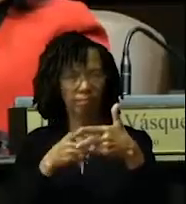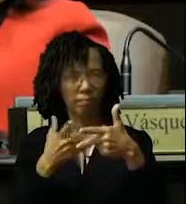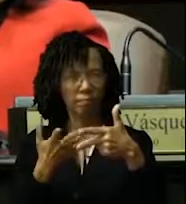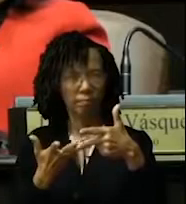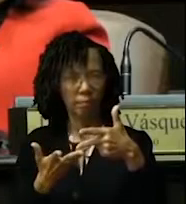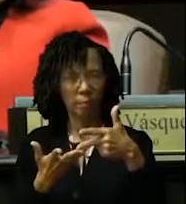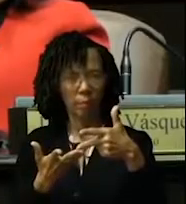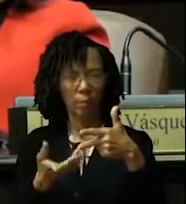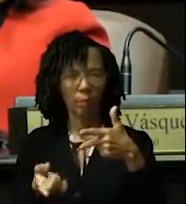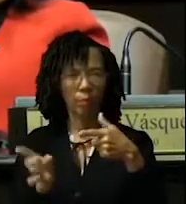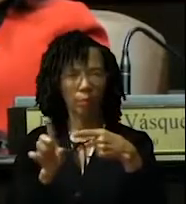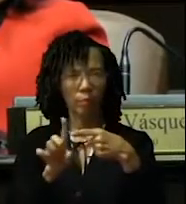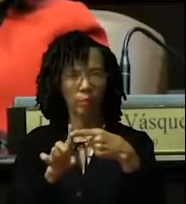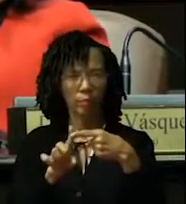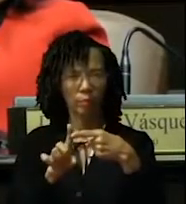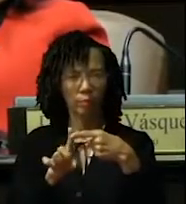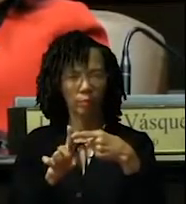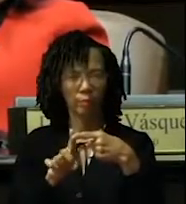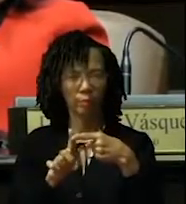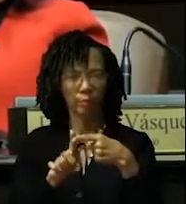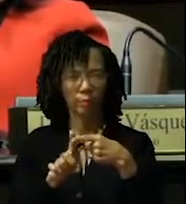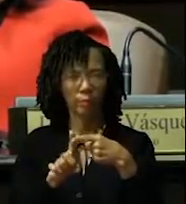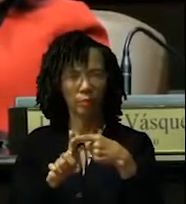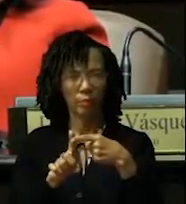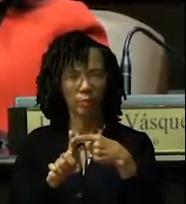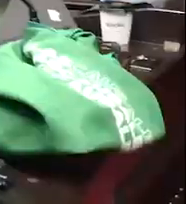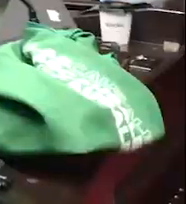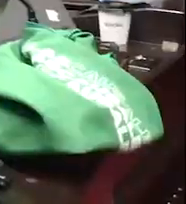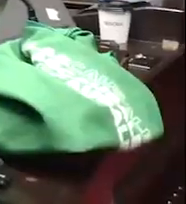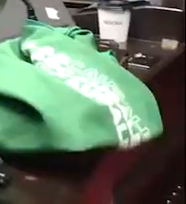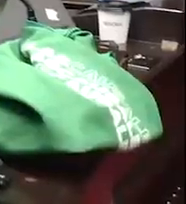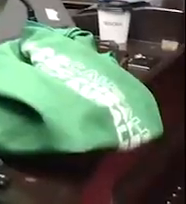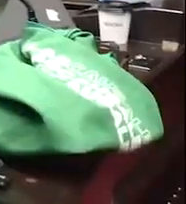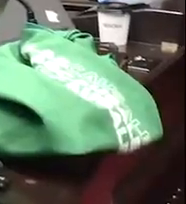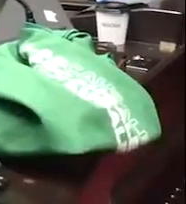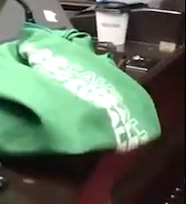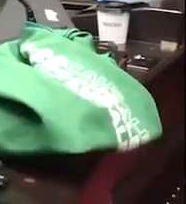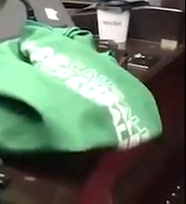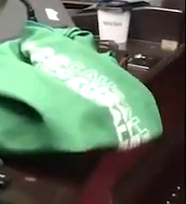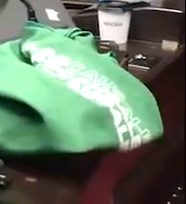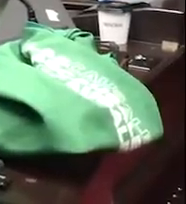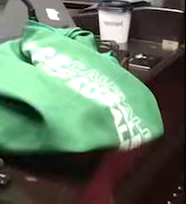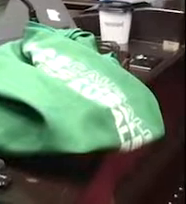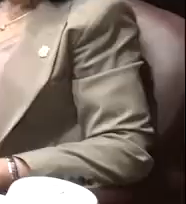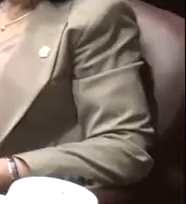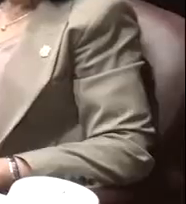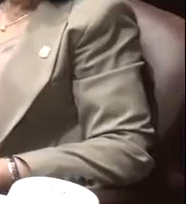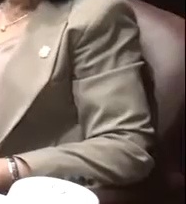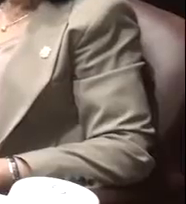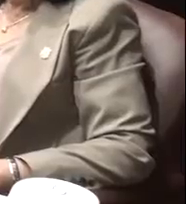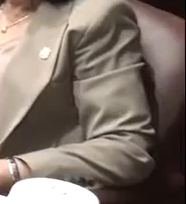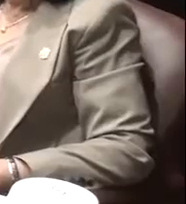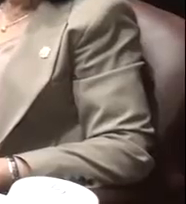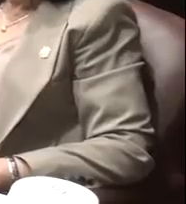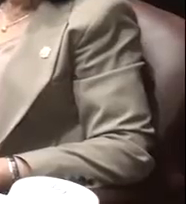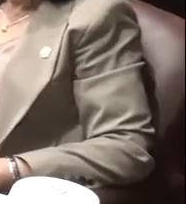el mismo contexto, el diputado Danilo Díaz llamó a la conciencia antes de votar por las modificaciones a la ley número